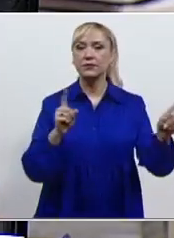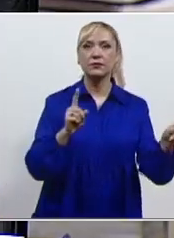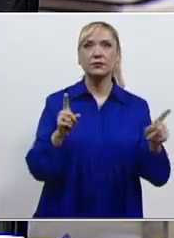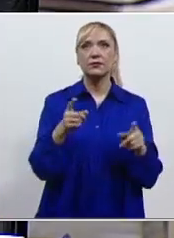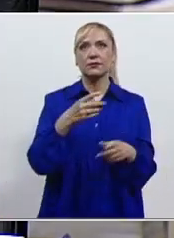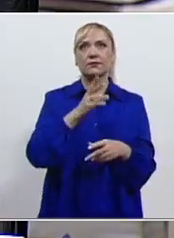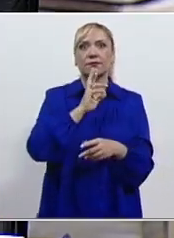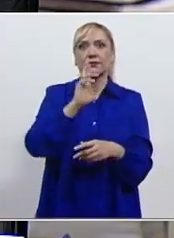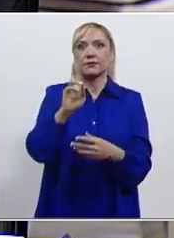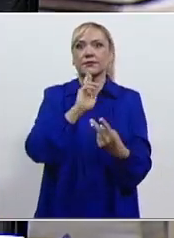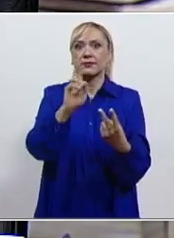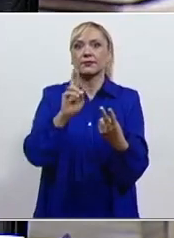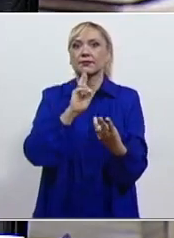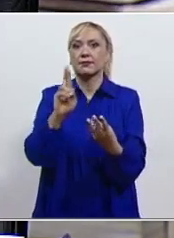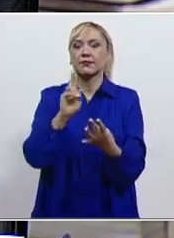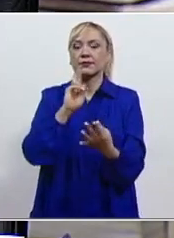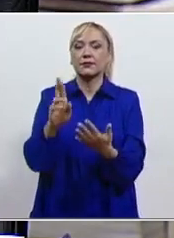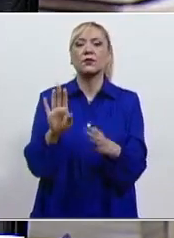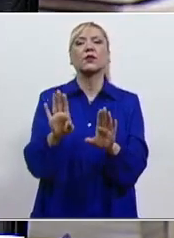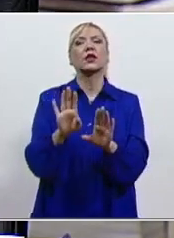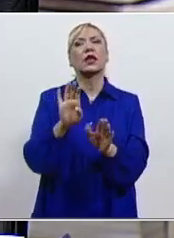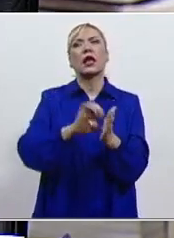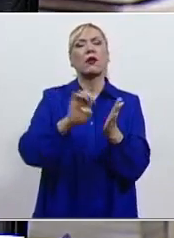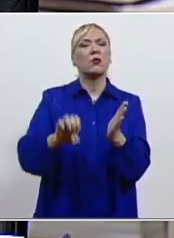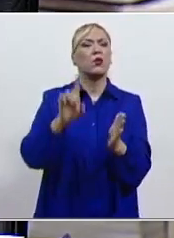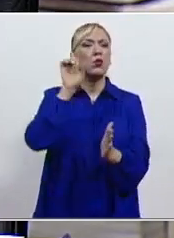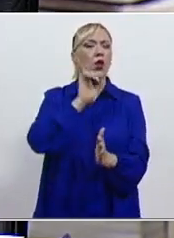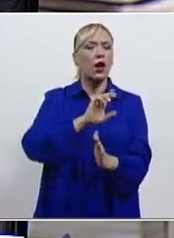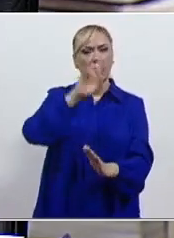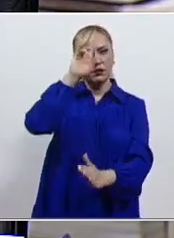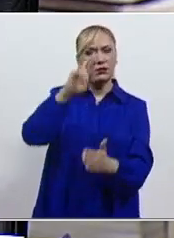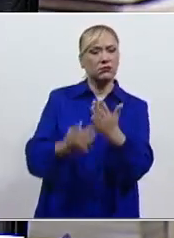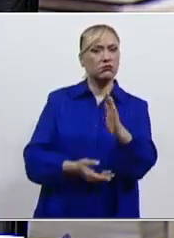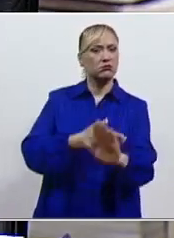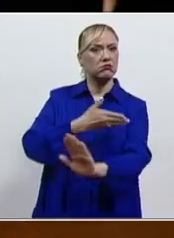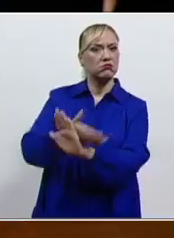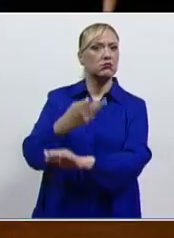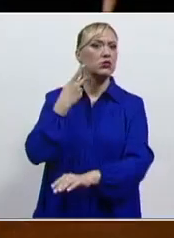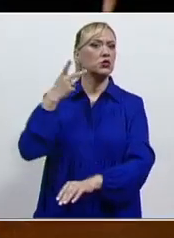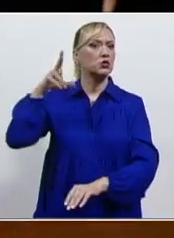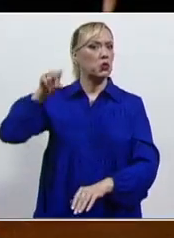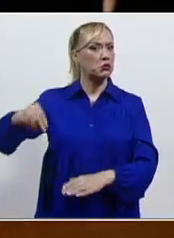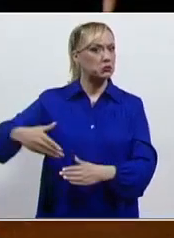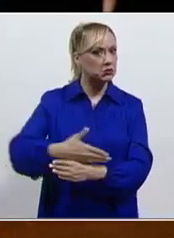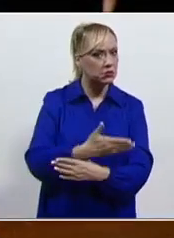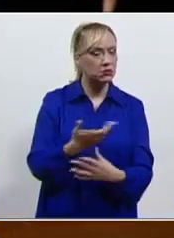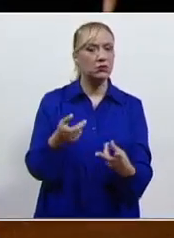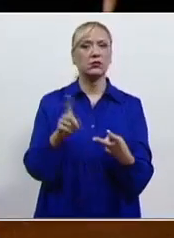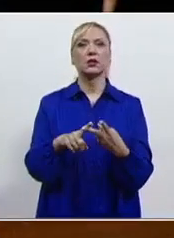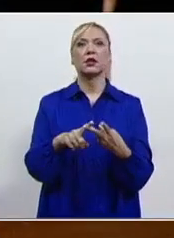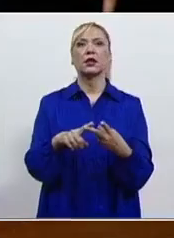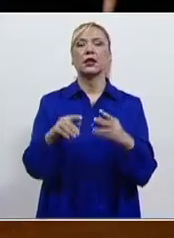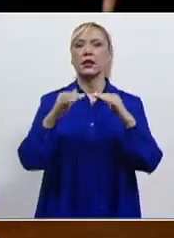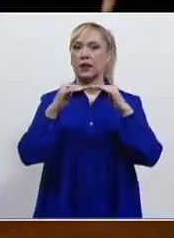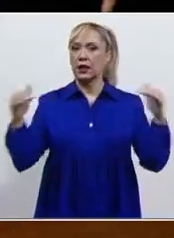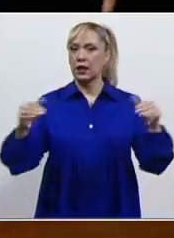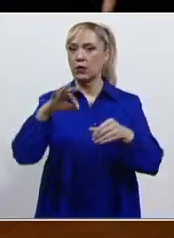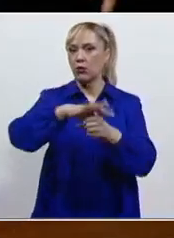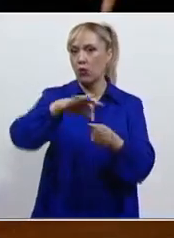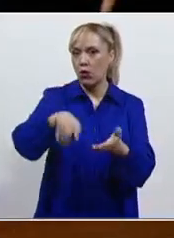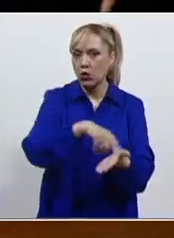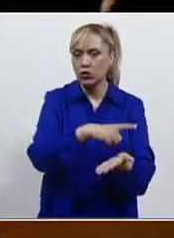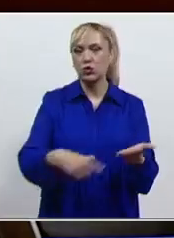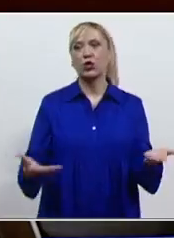justicia electoral, como la violencia política en razón de género, la equidad en la contienda, la libertad de expresión, la protección de derechos